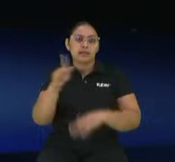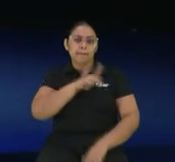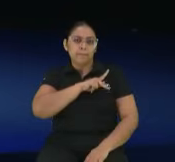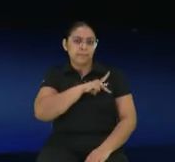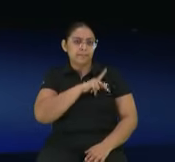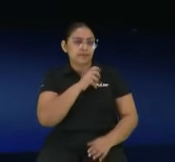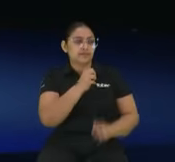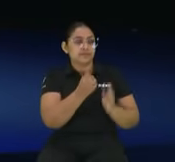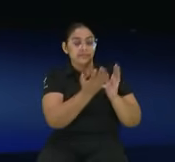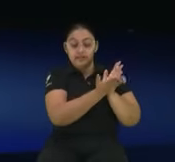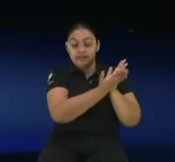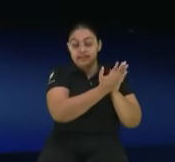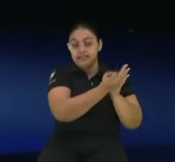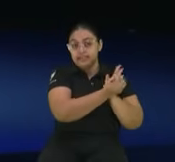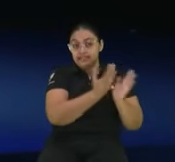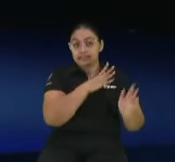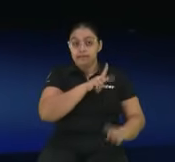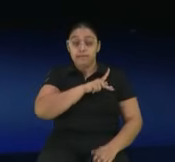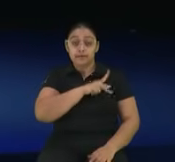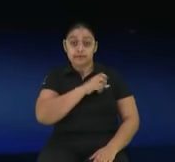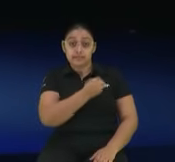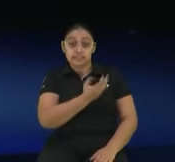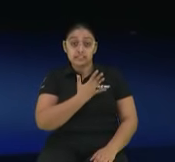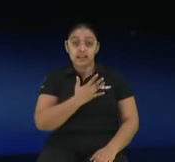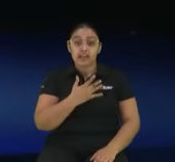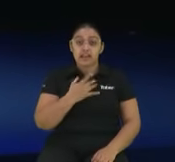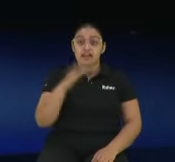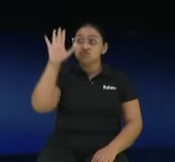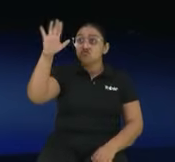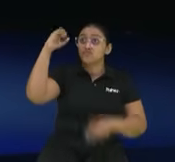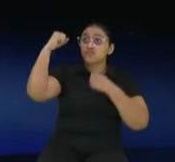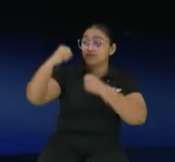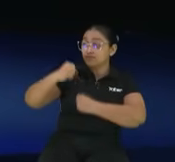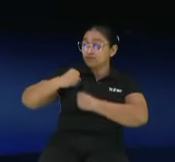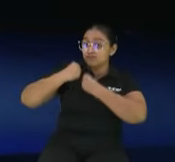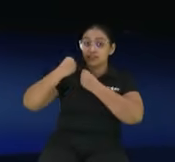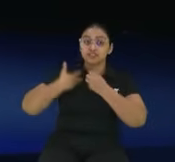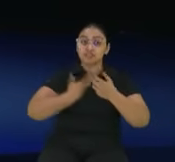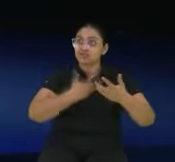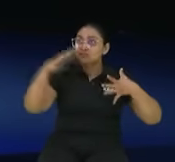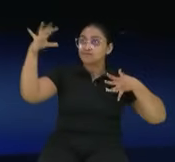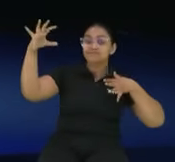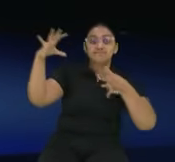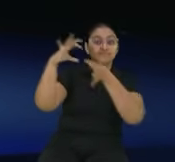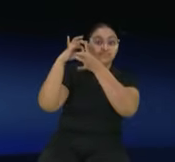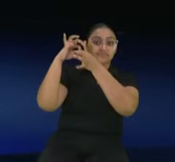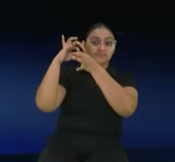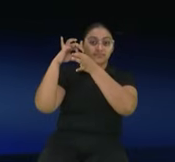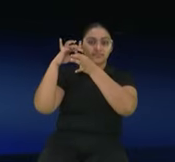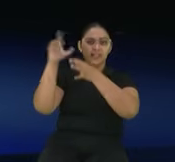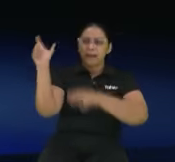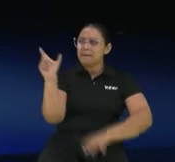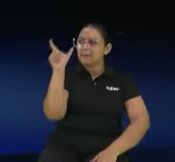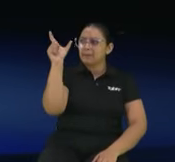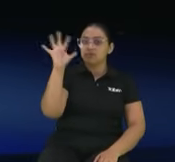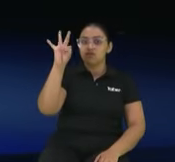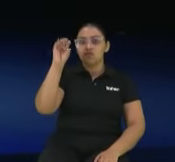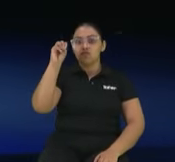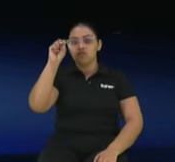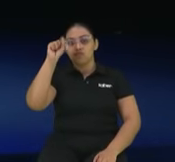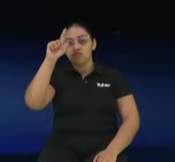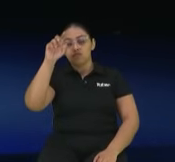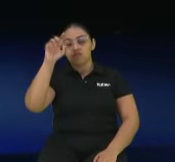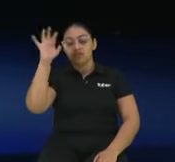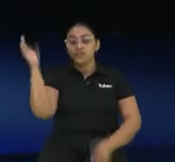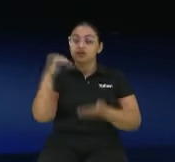fortaleceos en el señor y en el poder de su fuerza la palabra fortaleza katei del